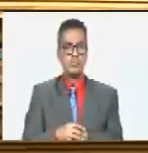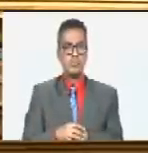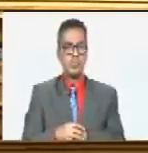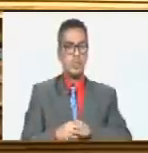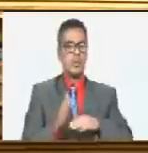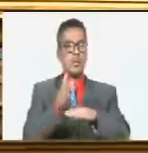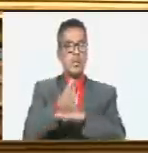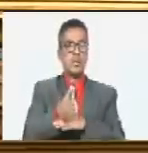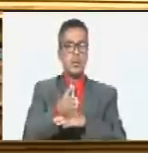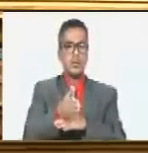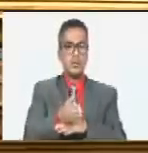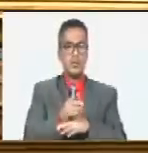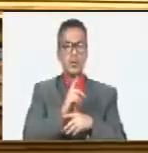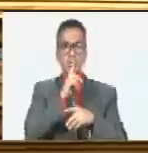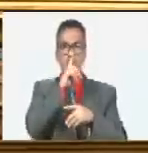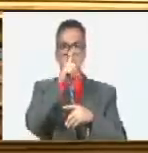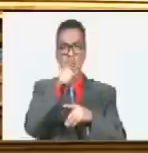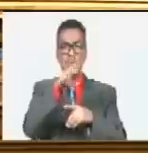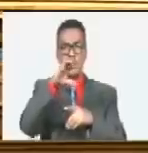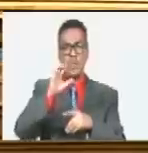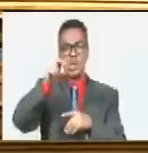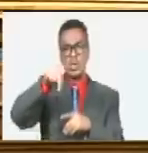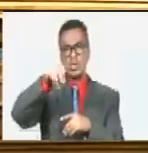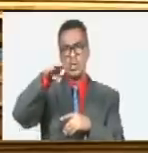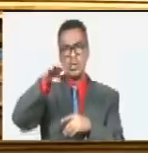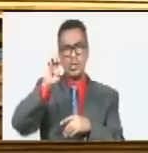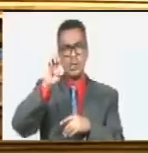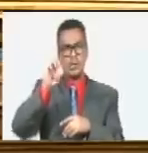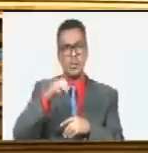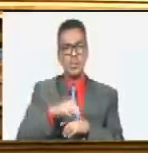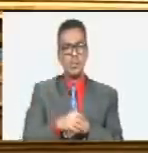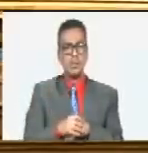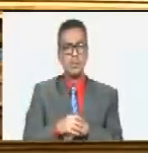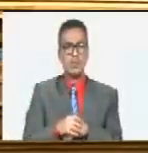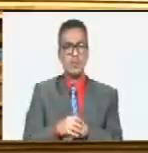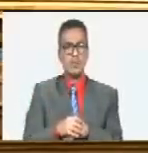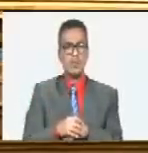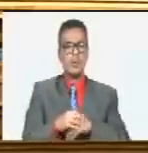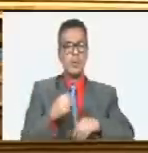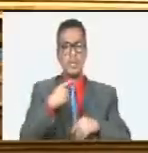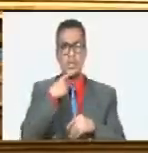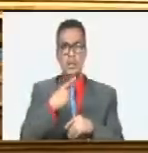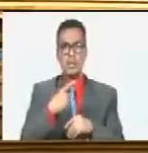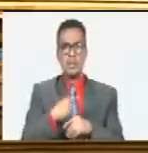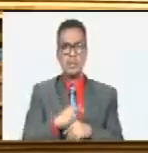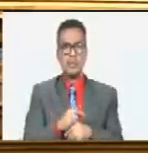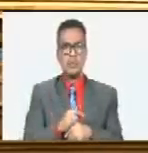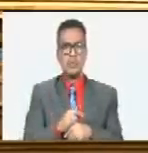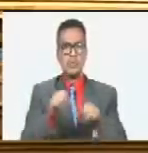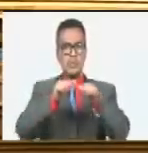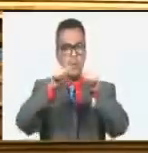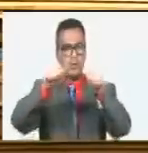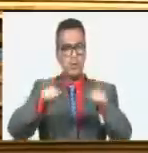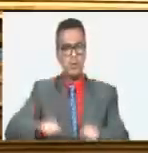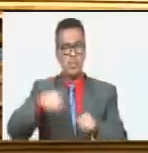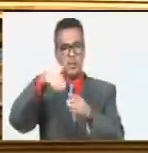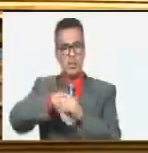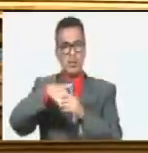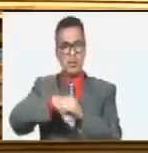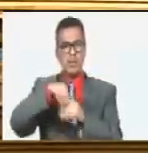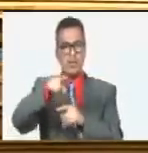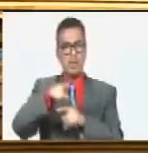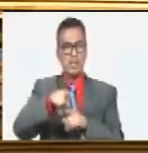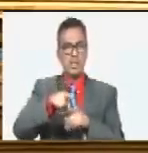secreto al Consejo Nacional Electoral para pedir que con el sistema electoral que diseñó,